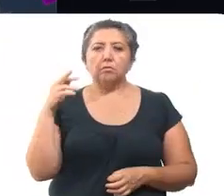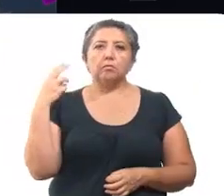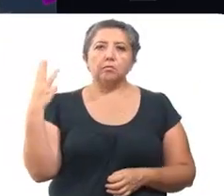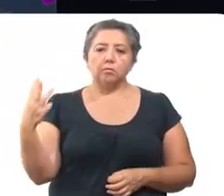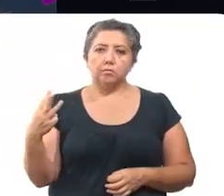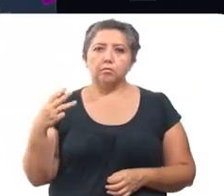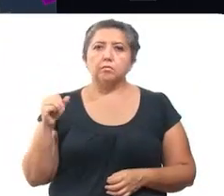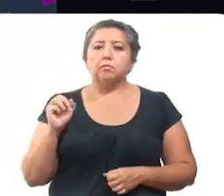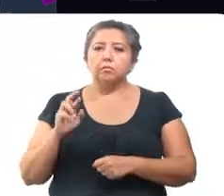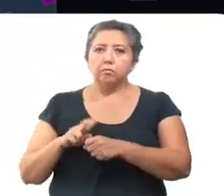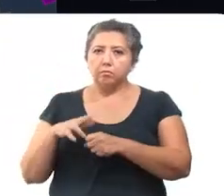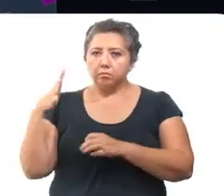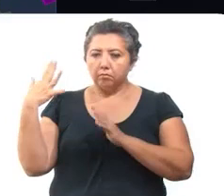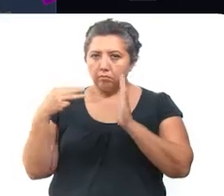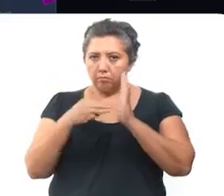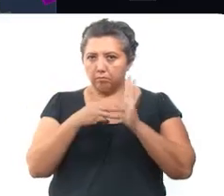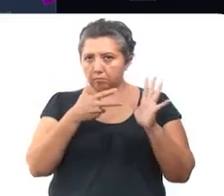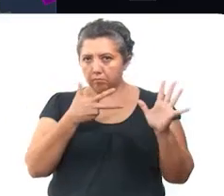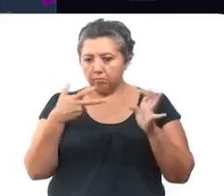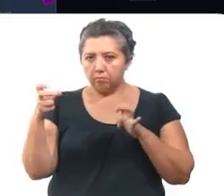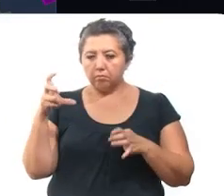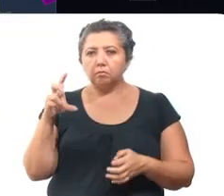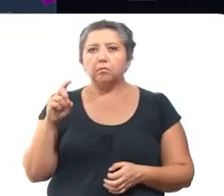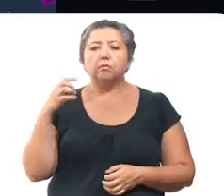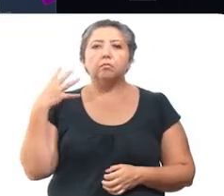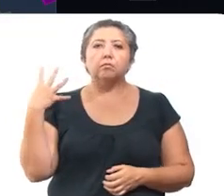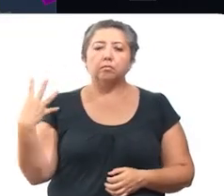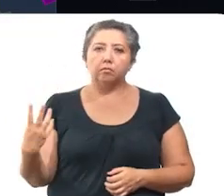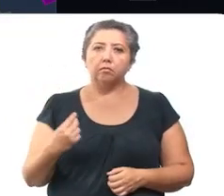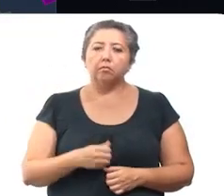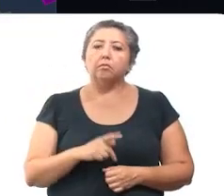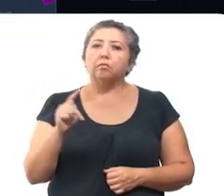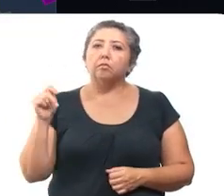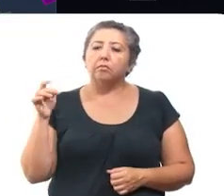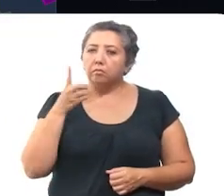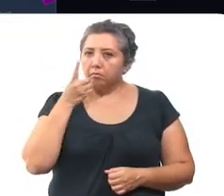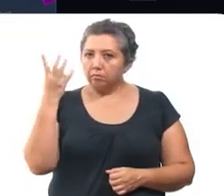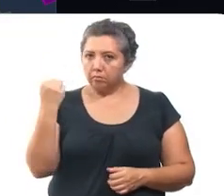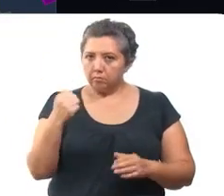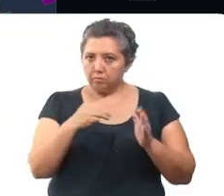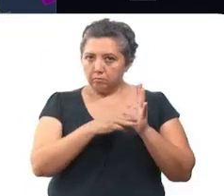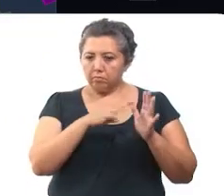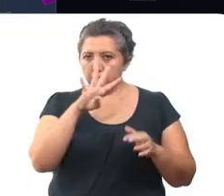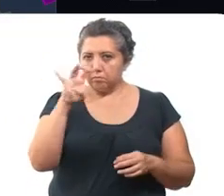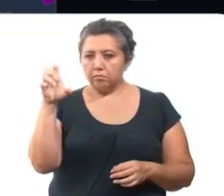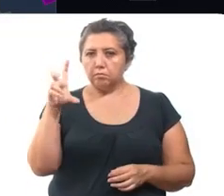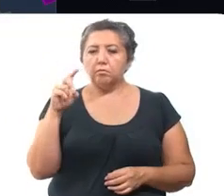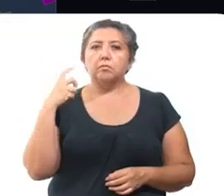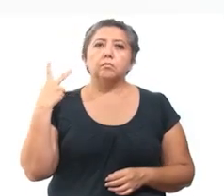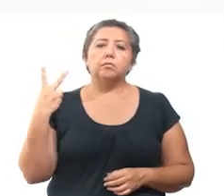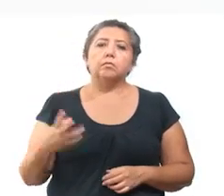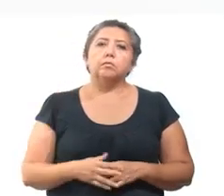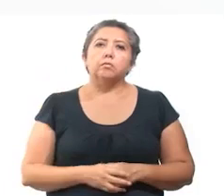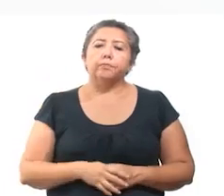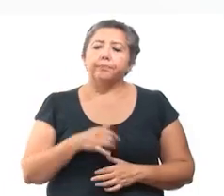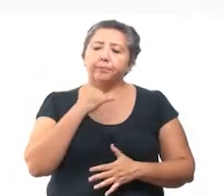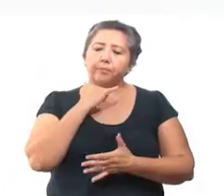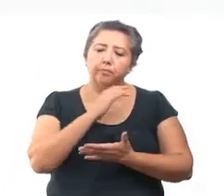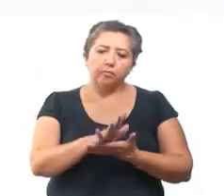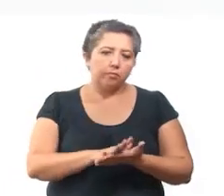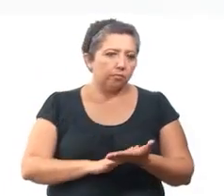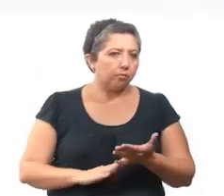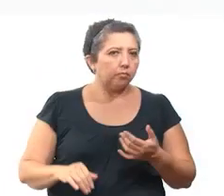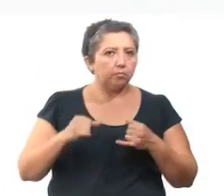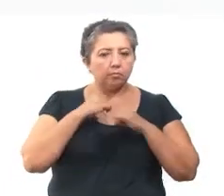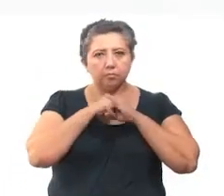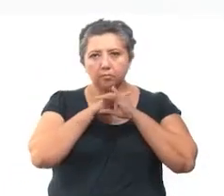3.743. En la zona sur, 5.834. En la zona poniente, 9.432.